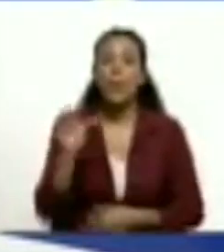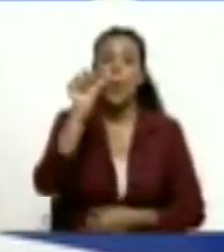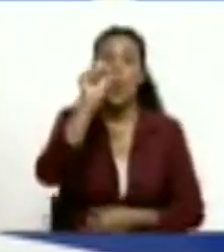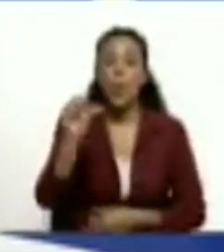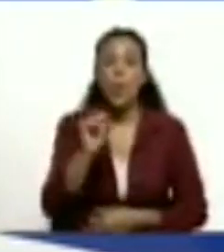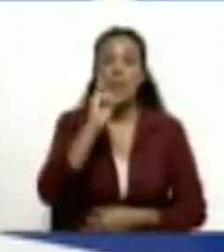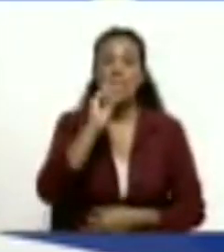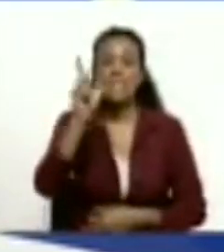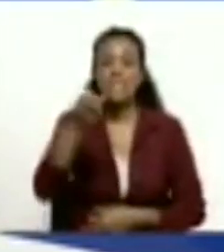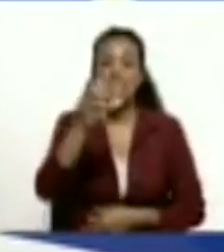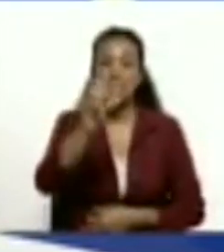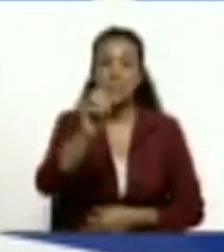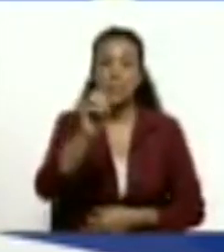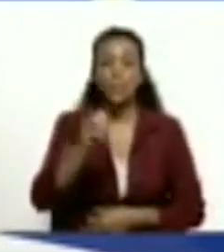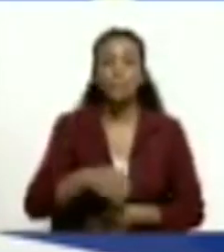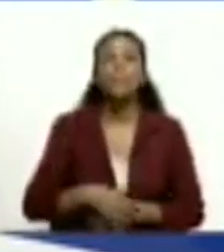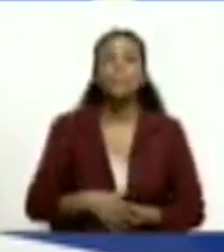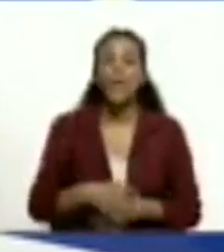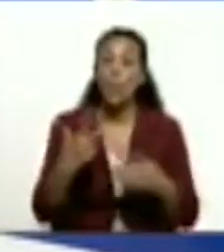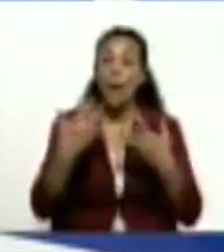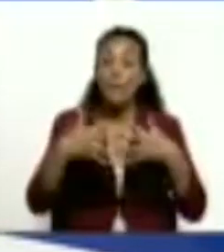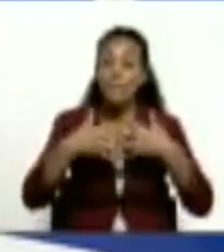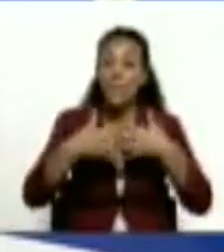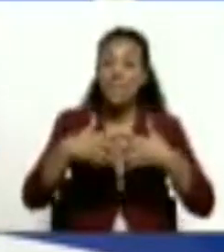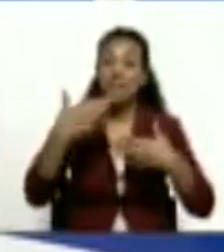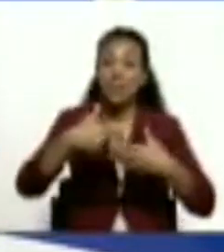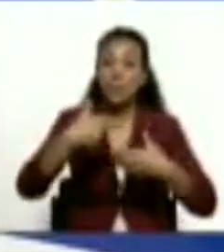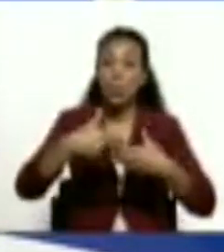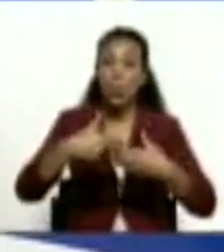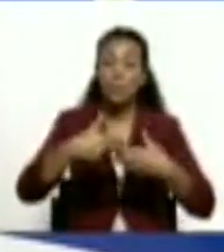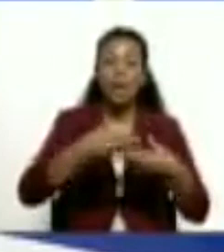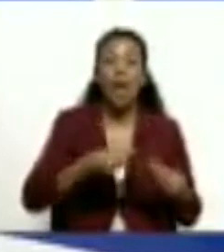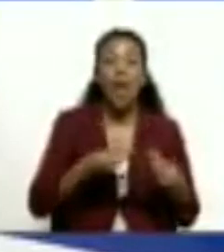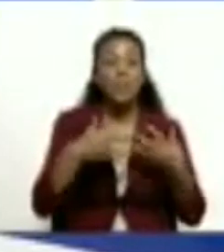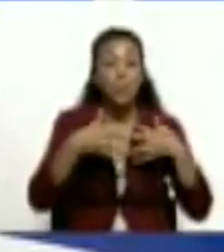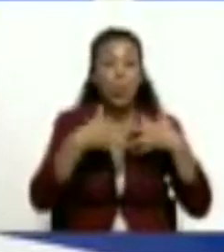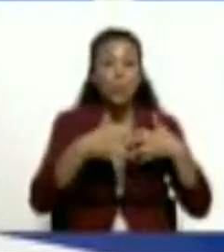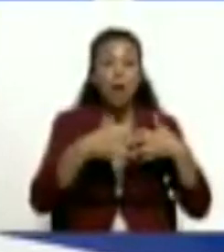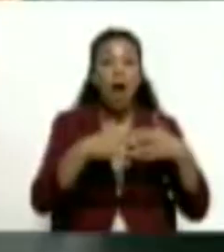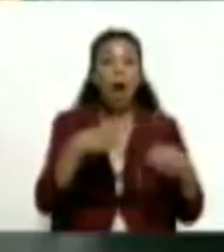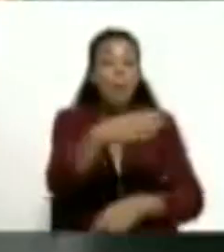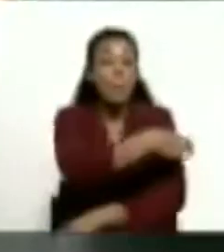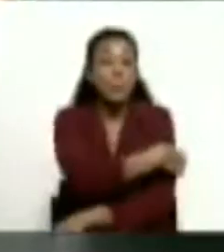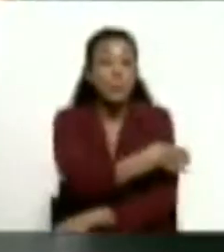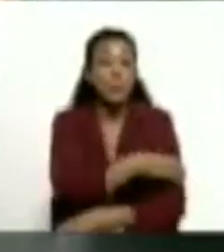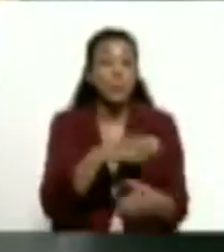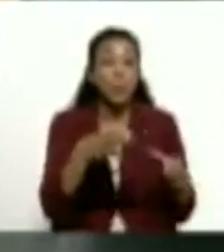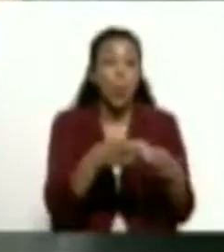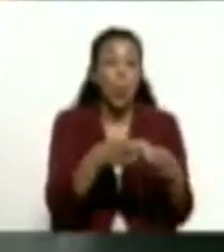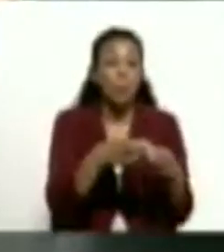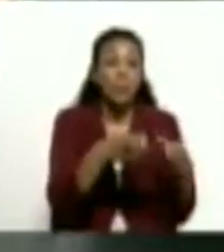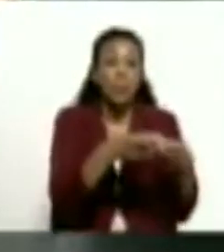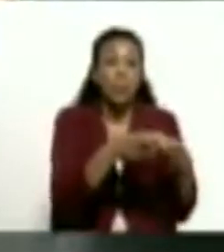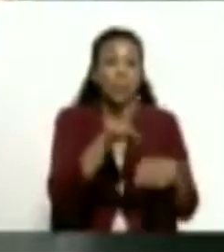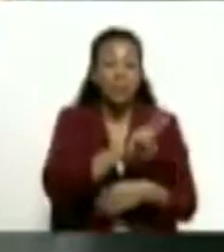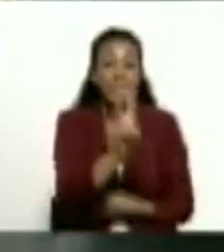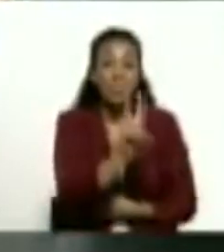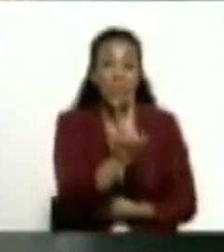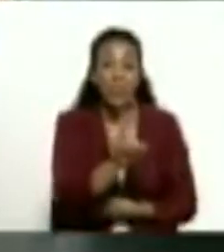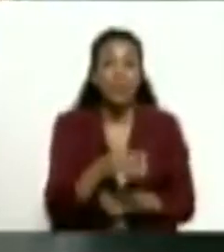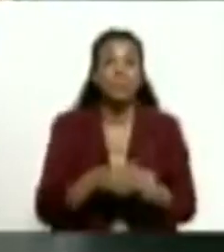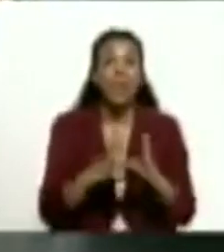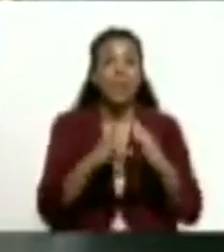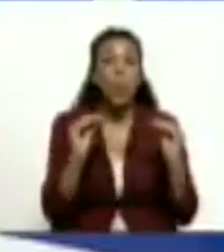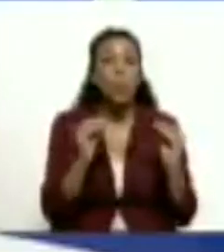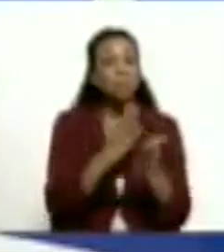económica. Pero Estados Unidos le entregó Citgo a la oposición extremista de derecha y